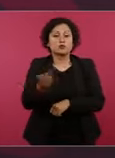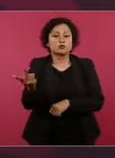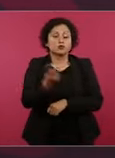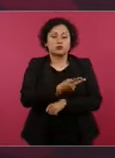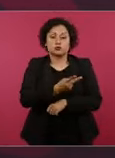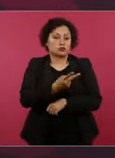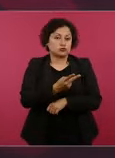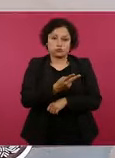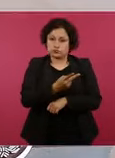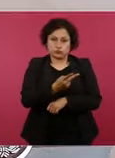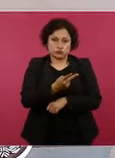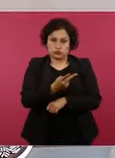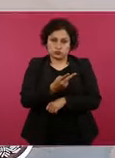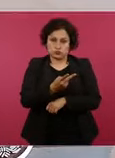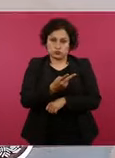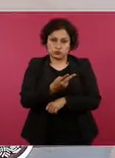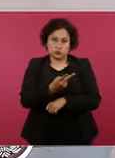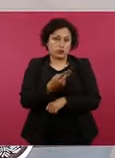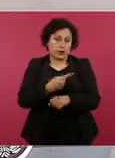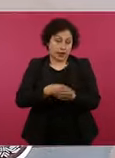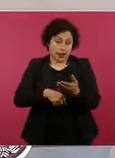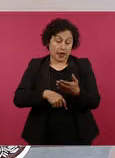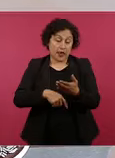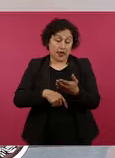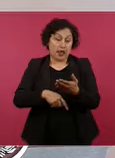estuvieron a favor